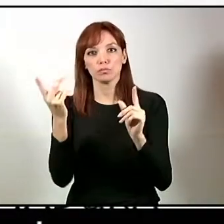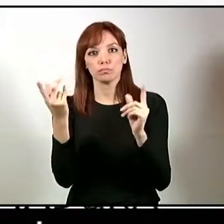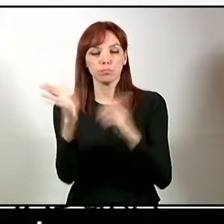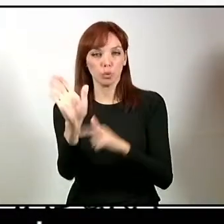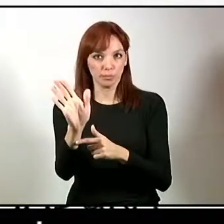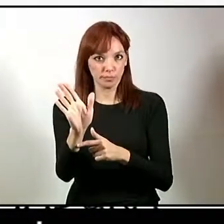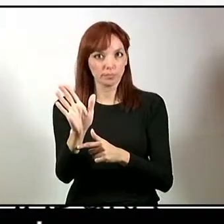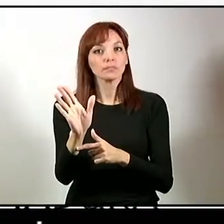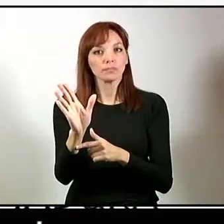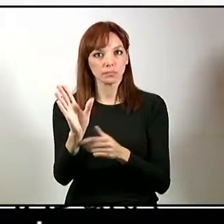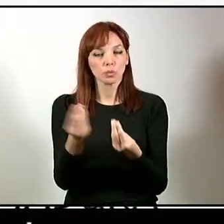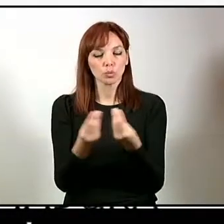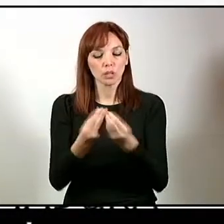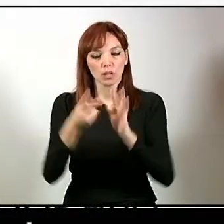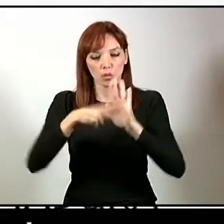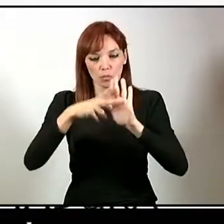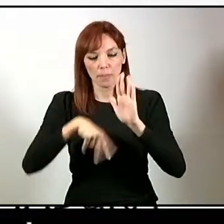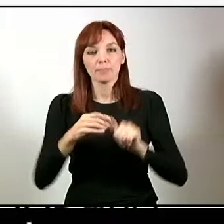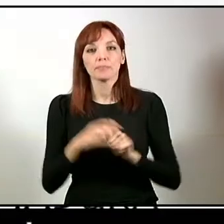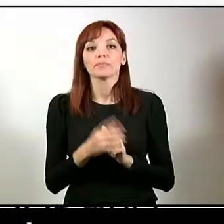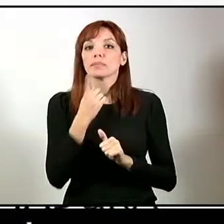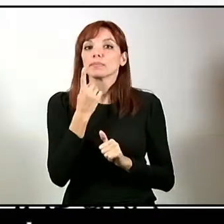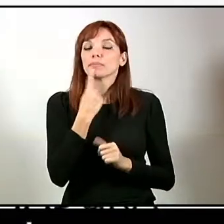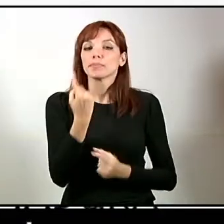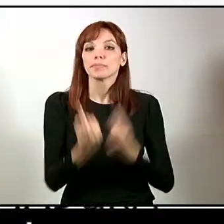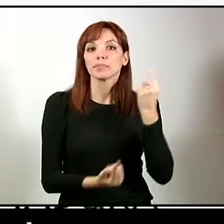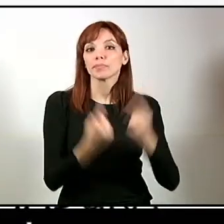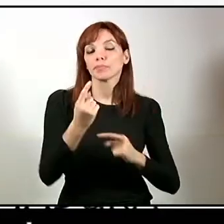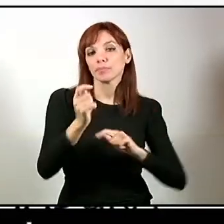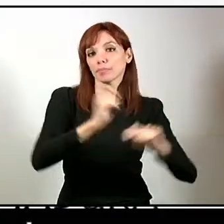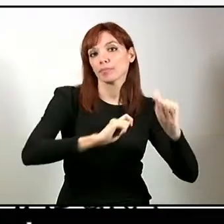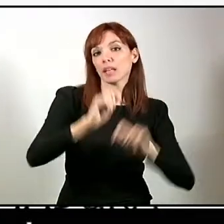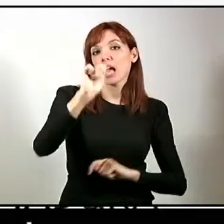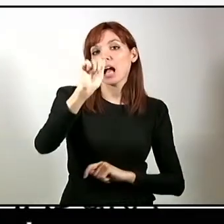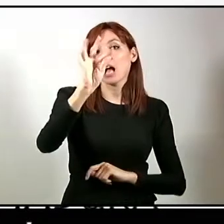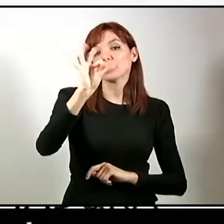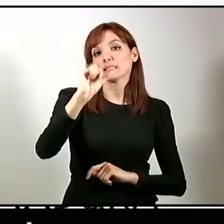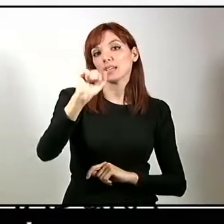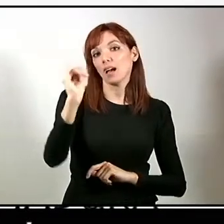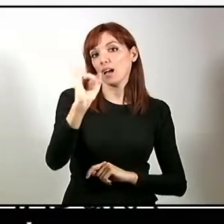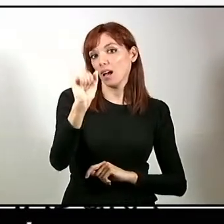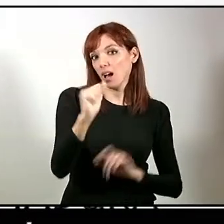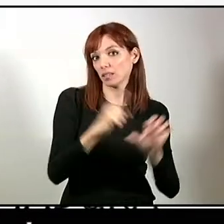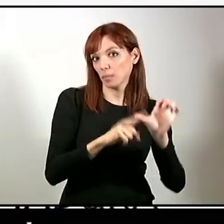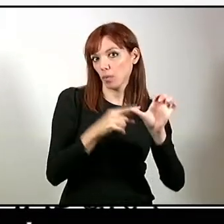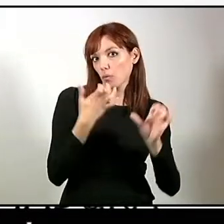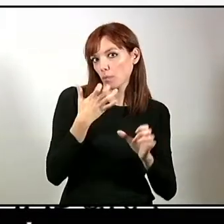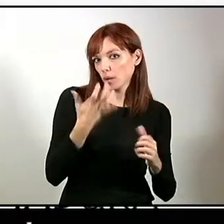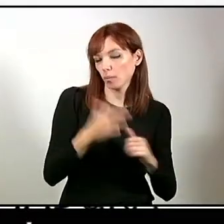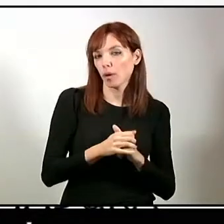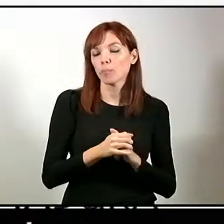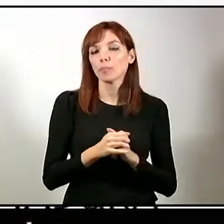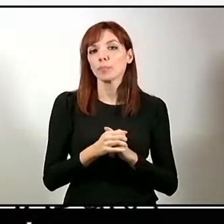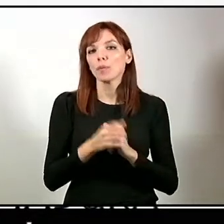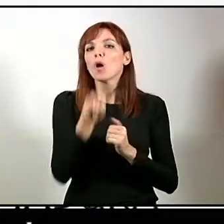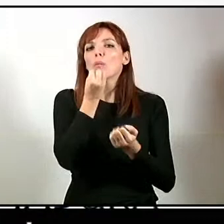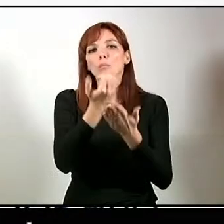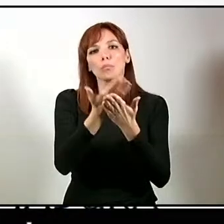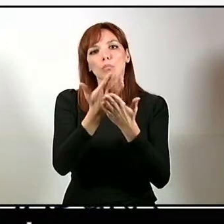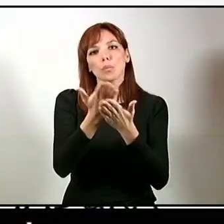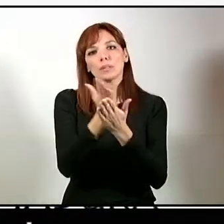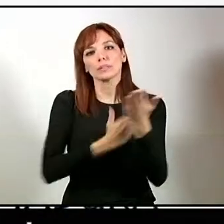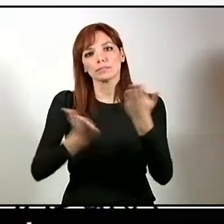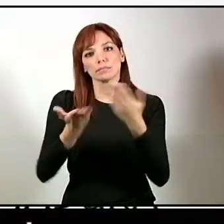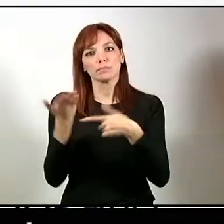Tanto algunas organizaciones agrarias como Apaga-Saja Extremadura presentaron propuestas que